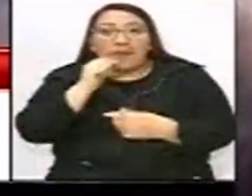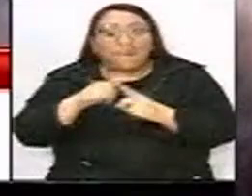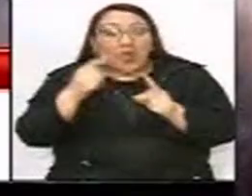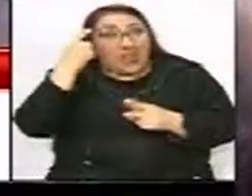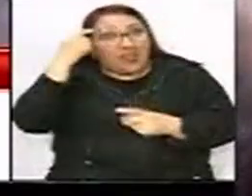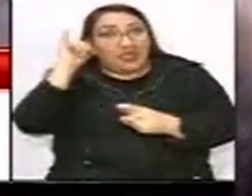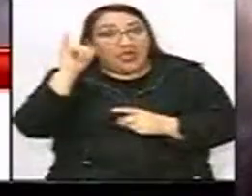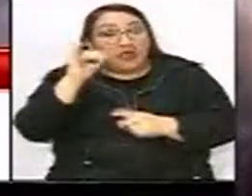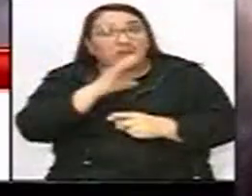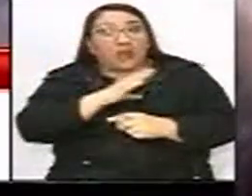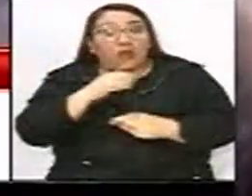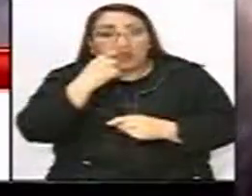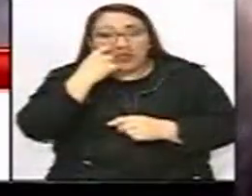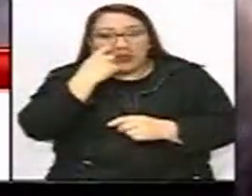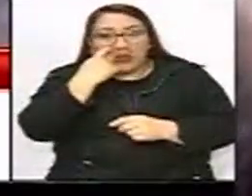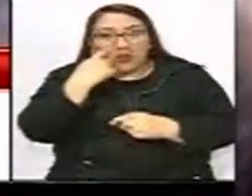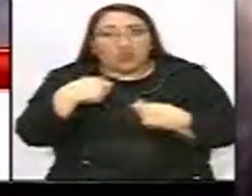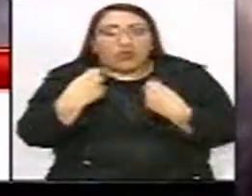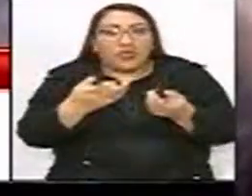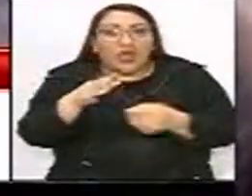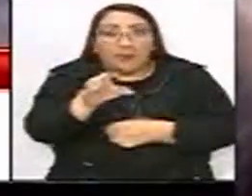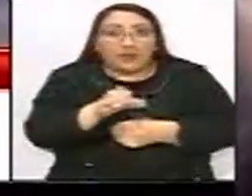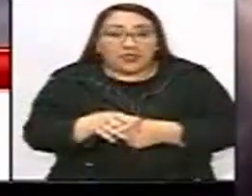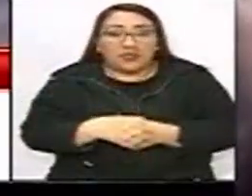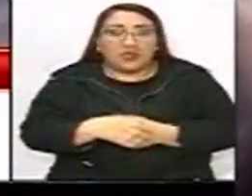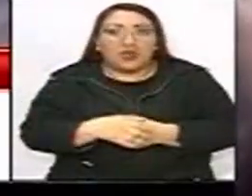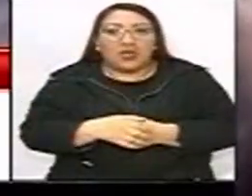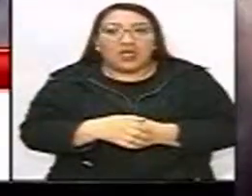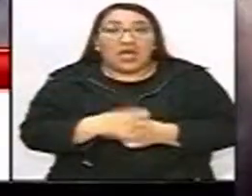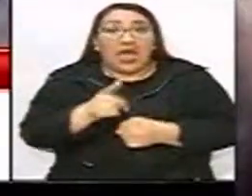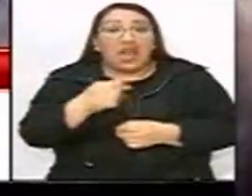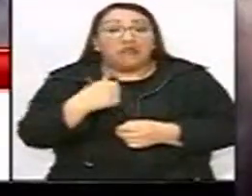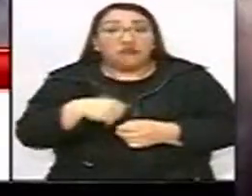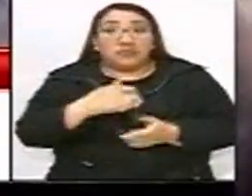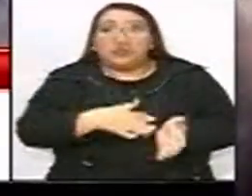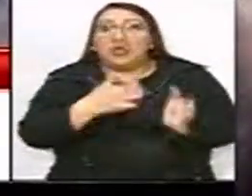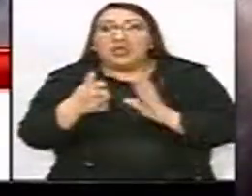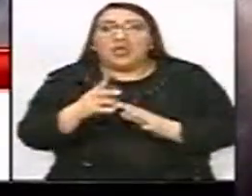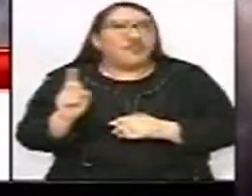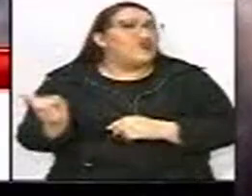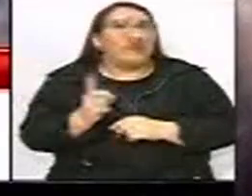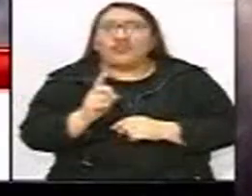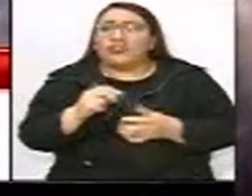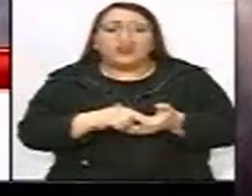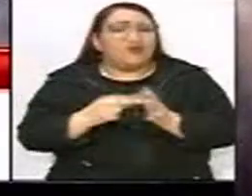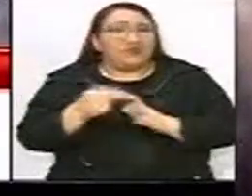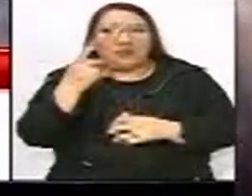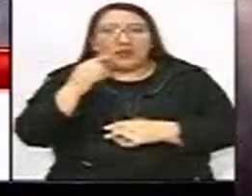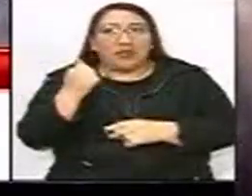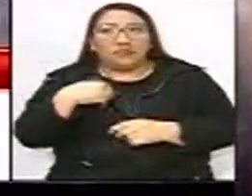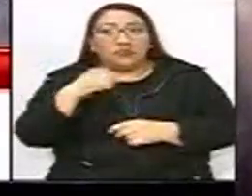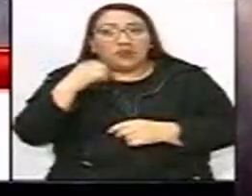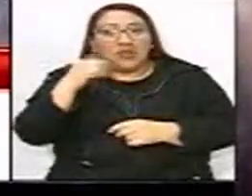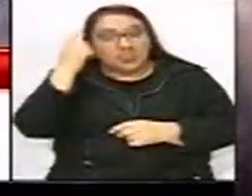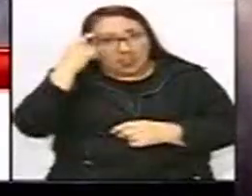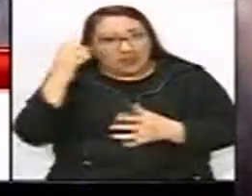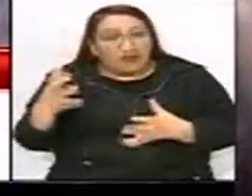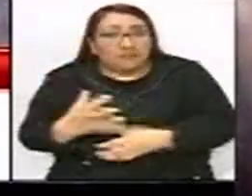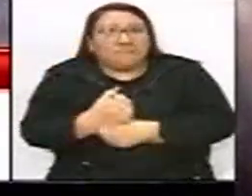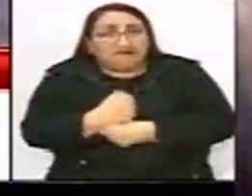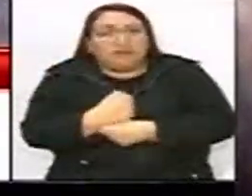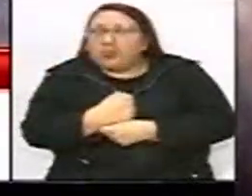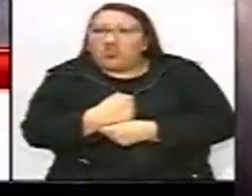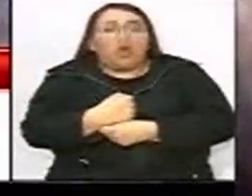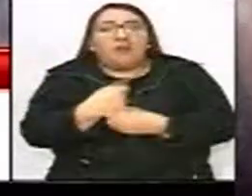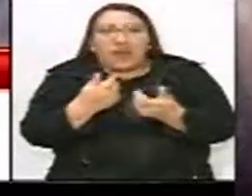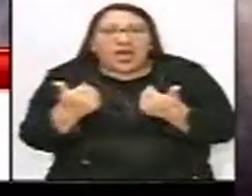Estado o del gobierno, cuando le entrega las pistas del Ministerio de Transportes a la municipalidad, no era para que la municipalidad se desprenda de ellas, sino